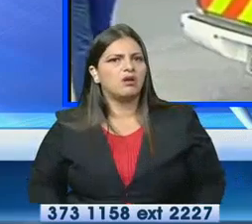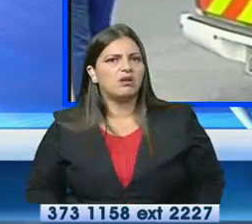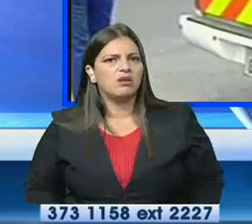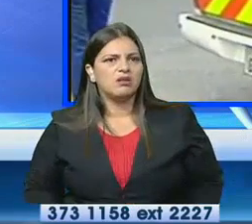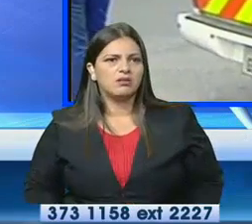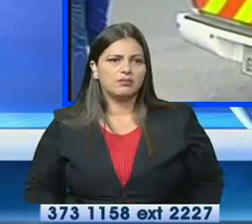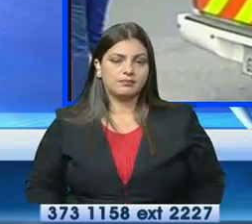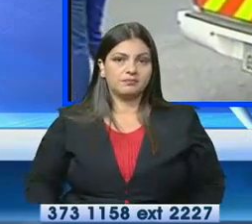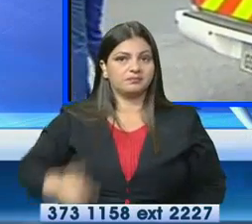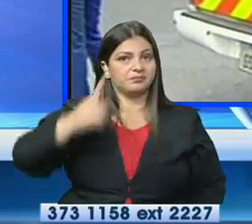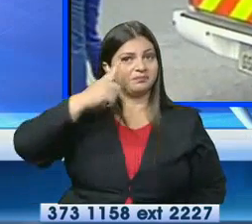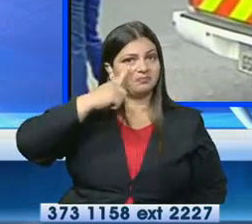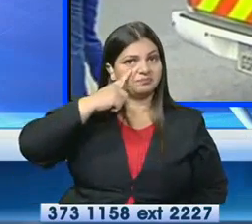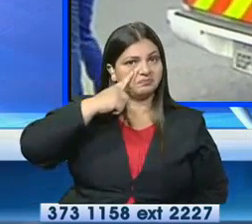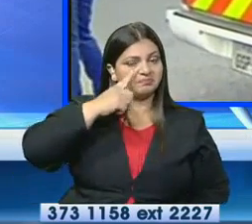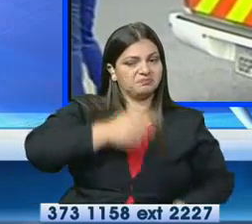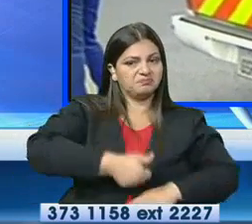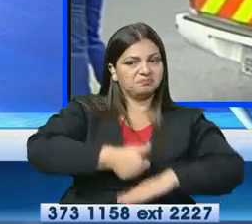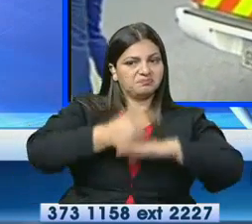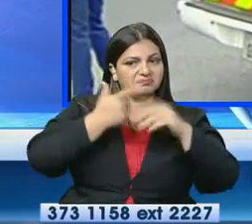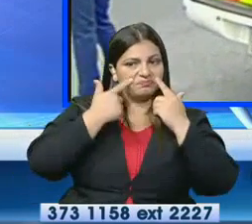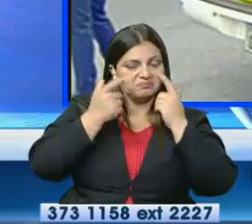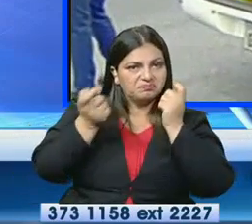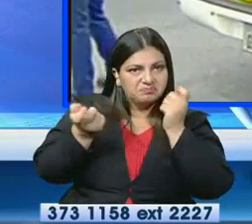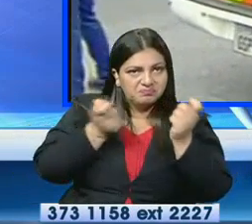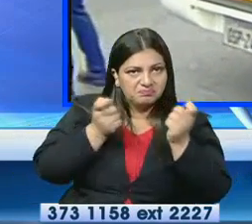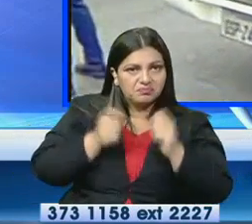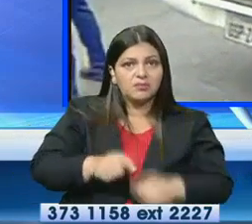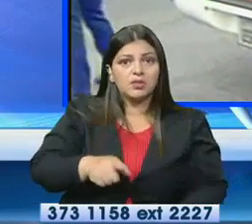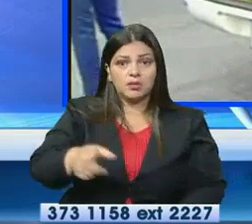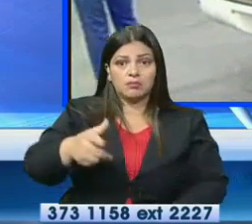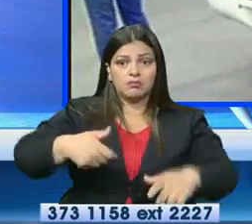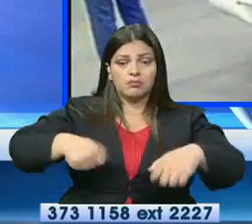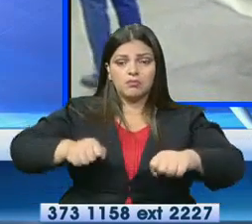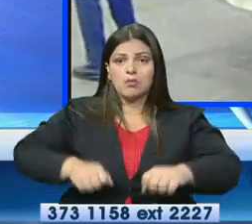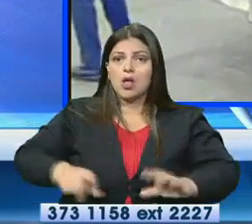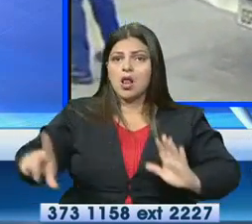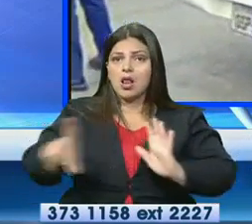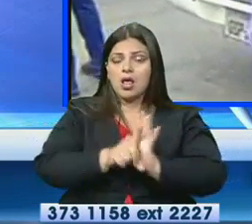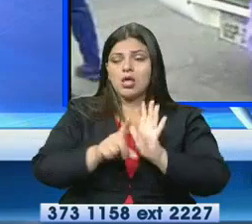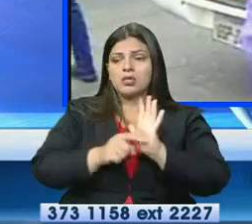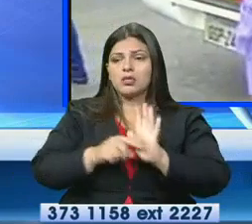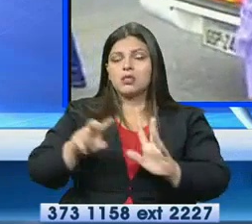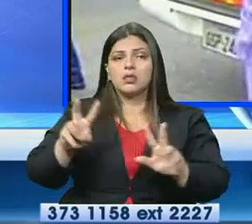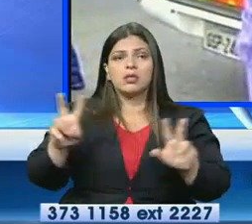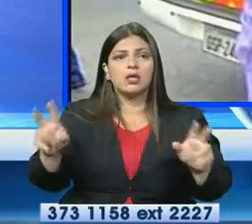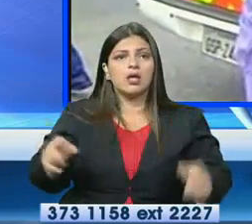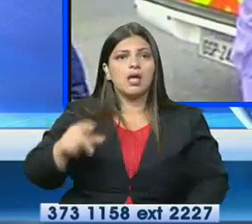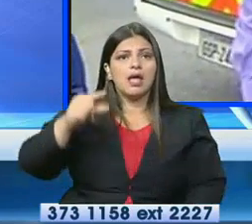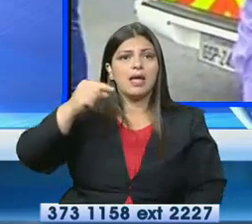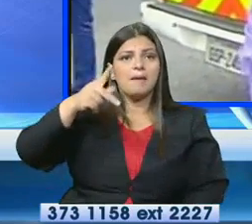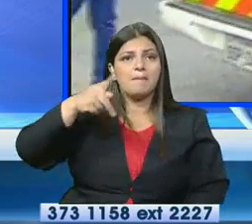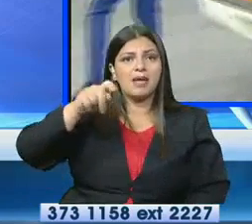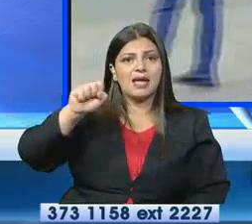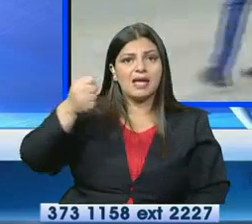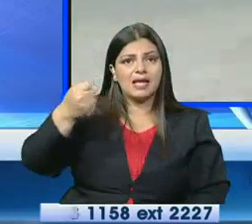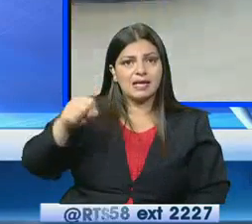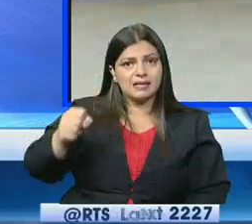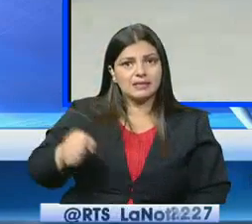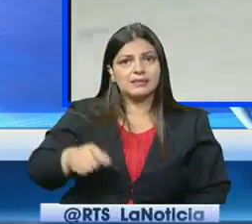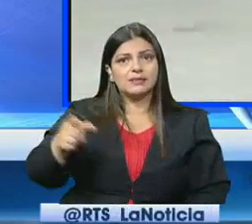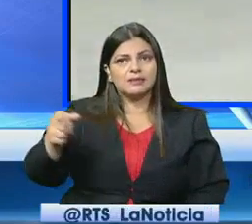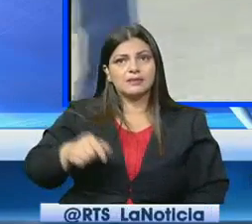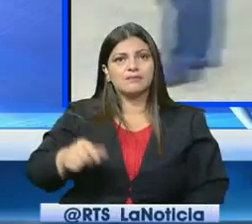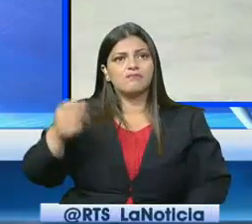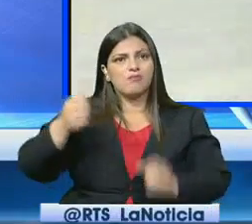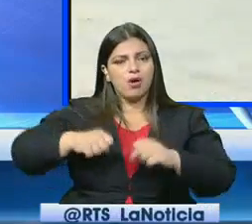donde están asignados, vamos a ver ahí sí los lamentos, los lloros, que estoy trabajando, que quieres que vaya a robar. Así que espero que la